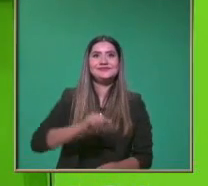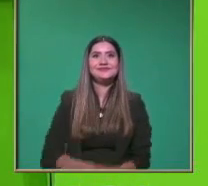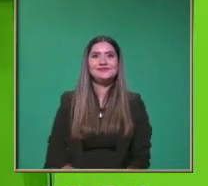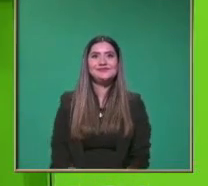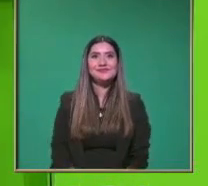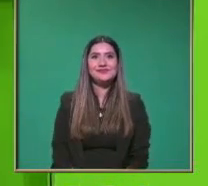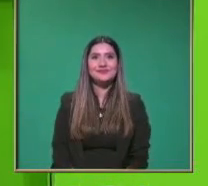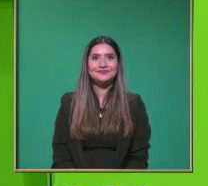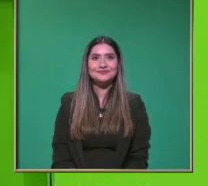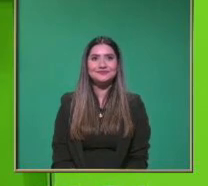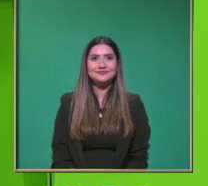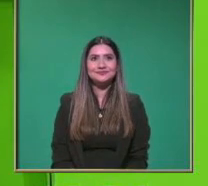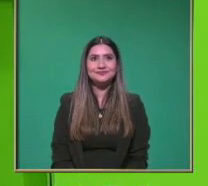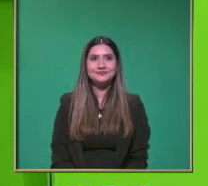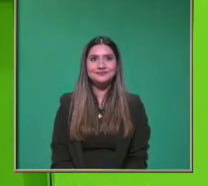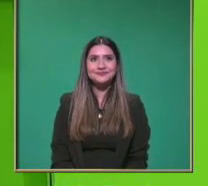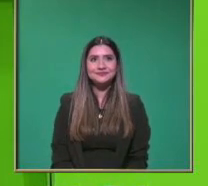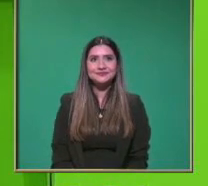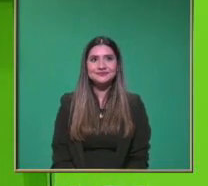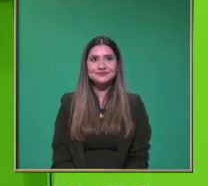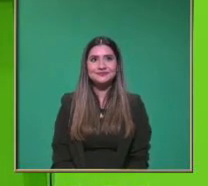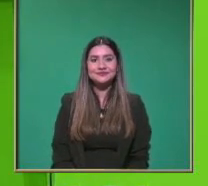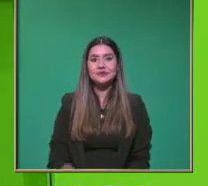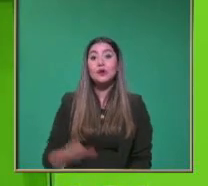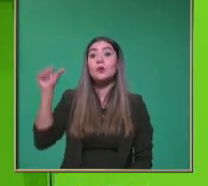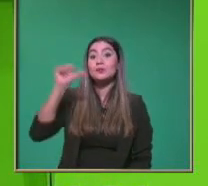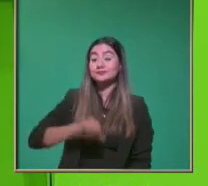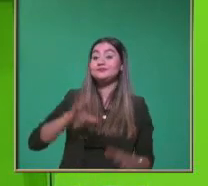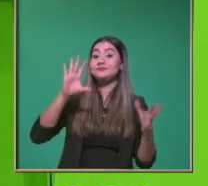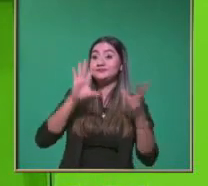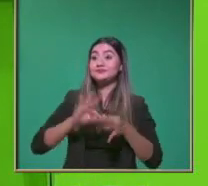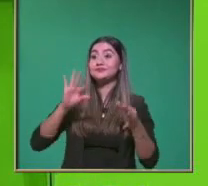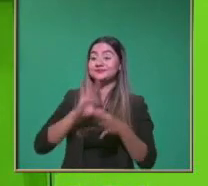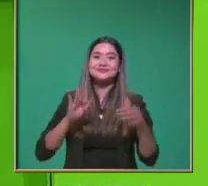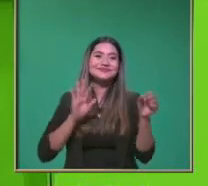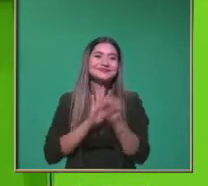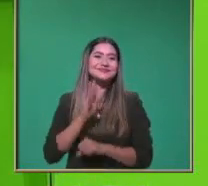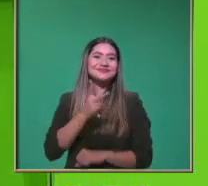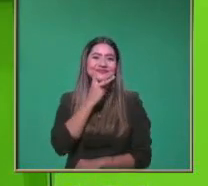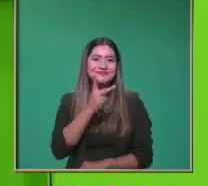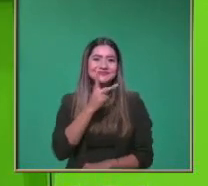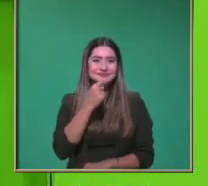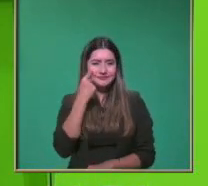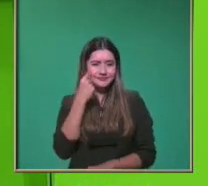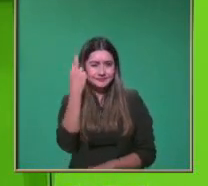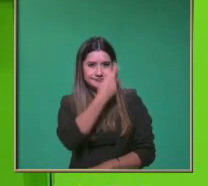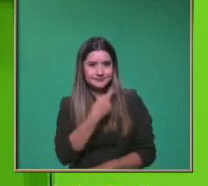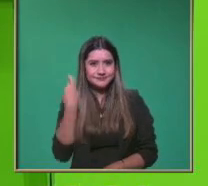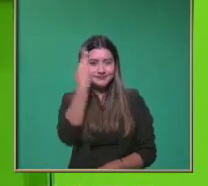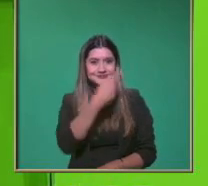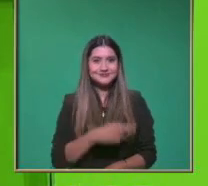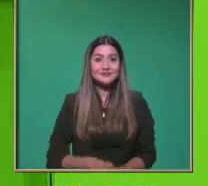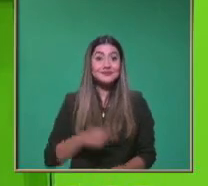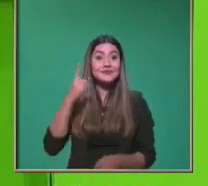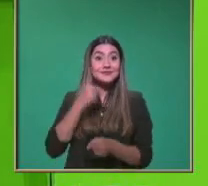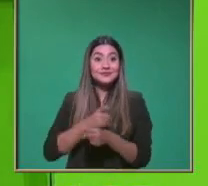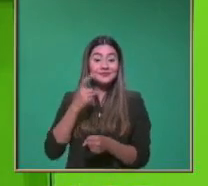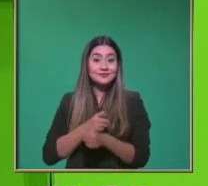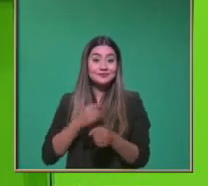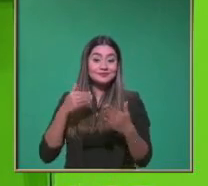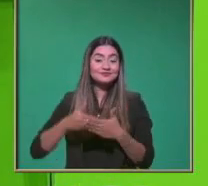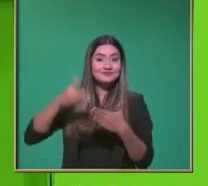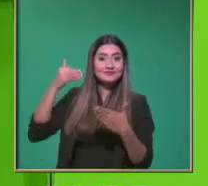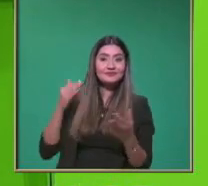maestra Gris, ¿le puede ayudar a los niños a decirles cuáles son las palabras que estamos observando? Pero sobre todo, niños, fíjense con qué